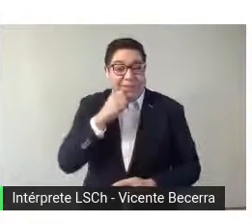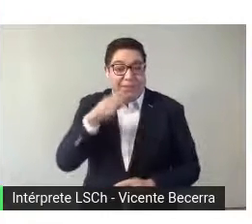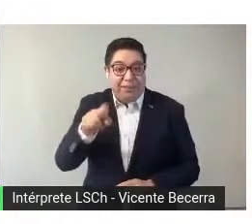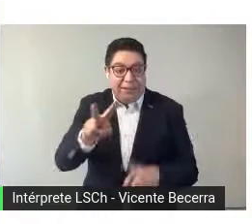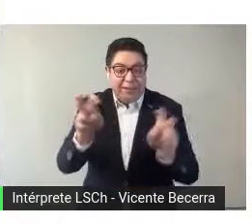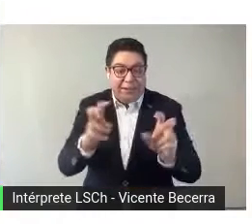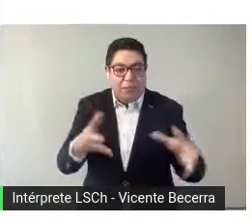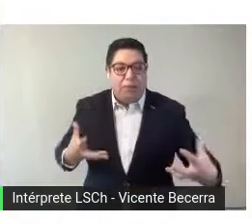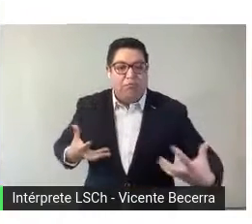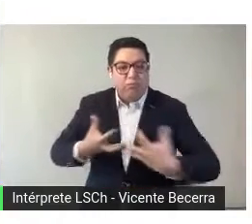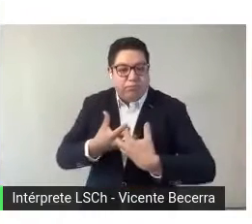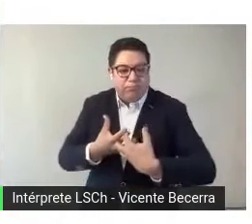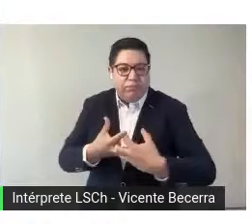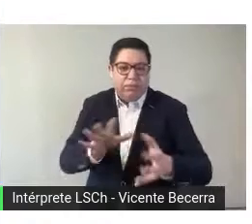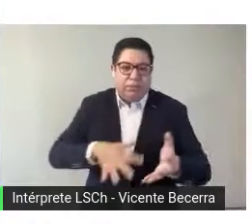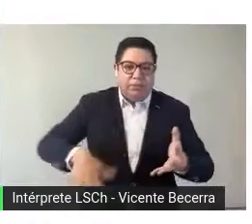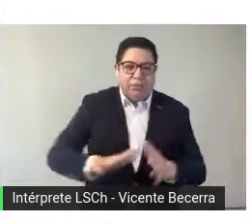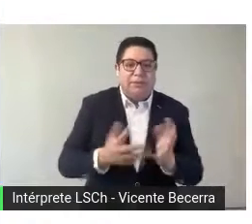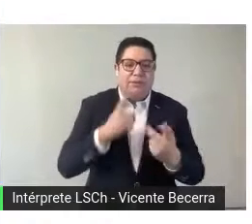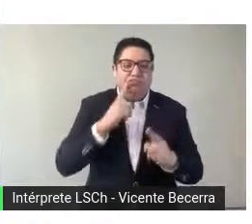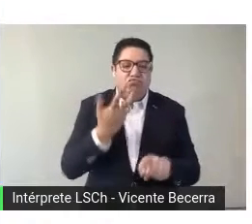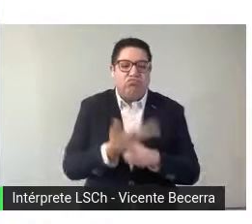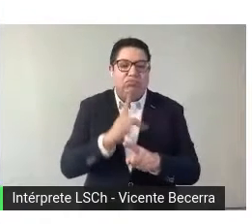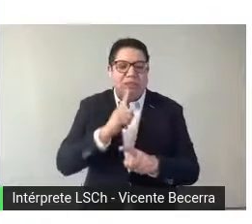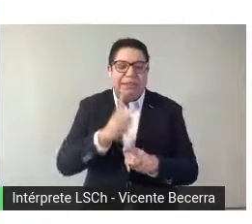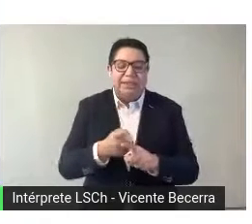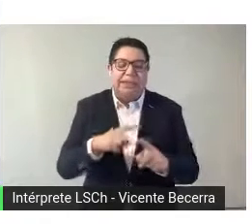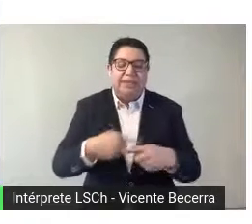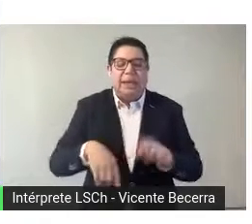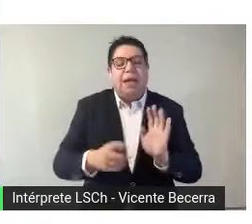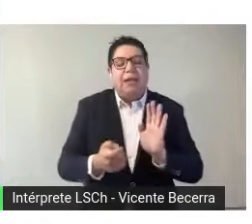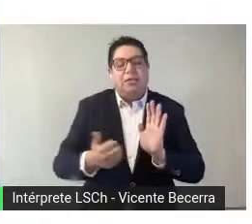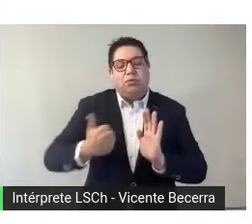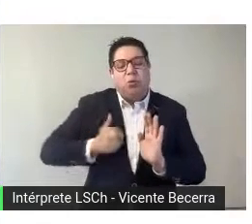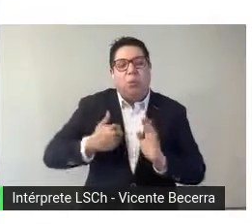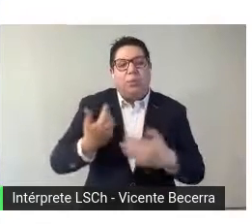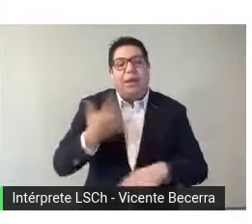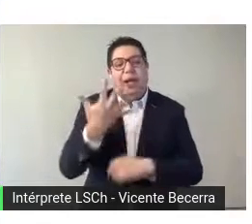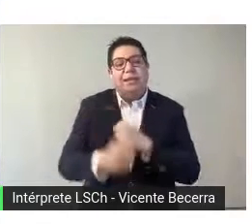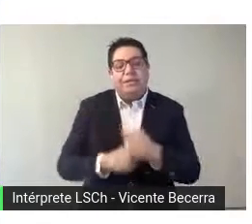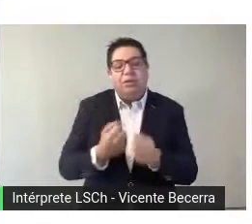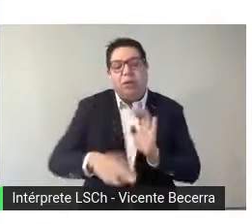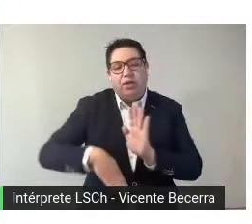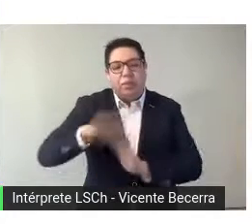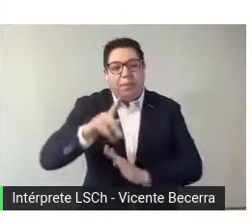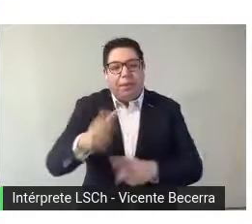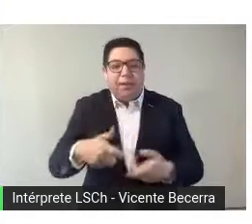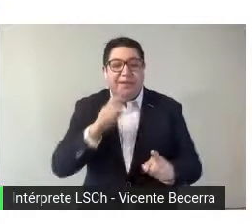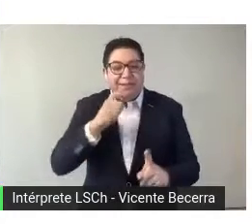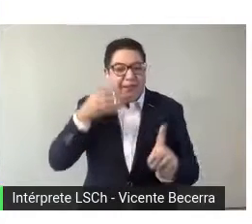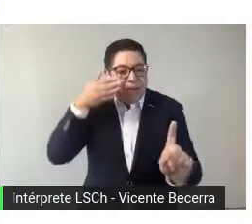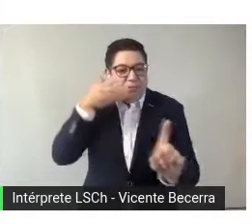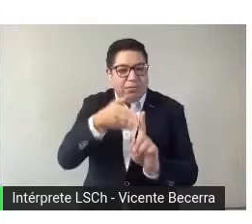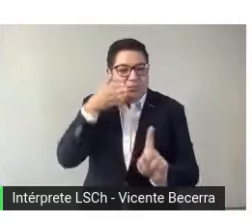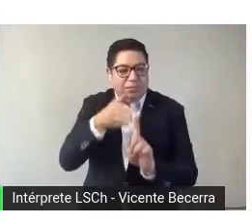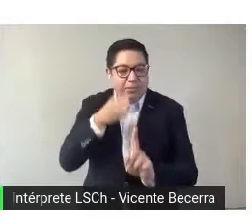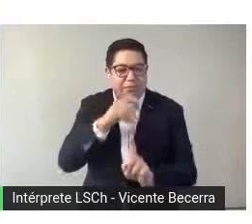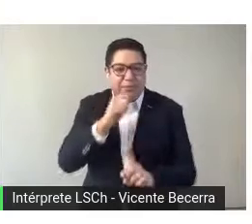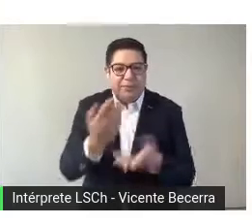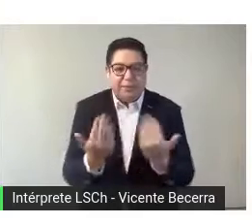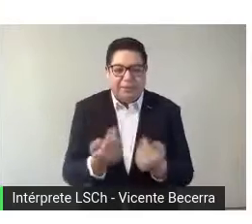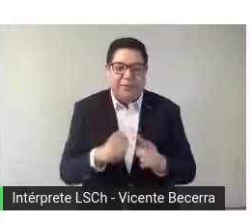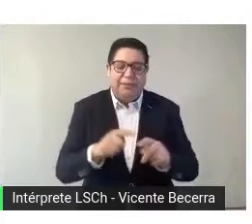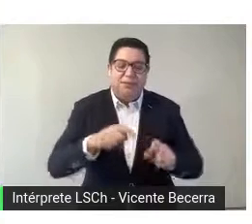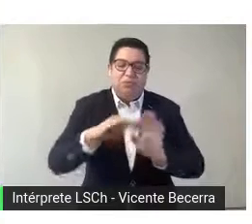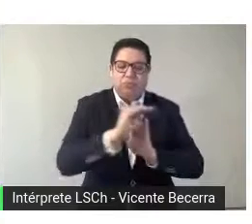red de innovadores públicos, que ya cumple más de 5 años, es parte central de una estrategia de innovación